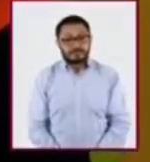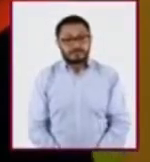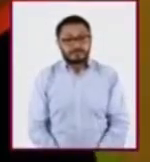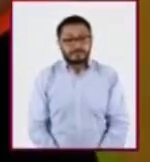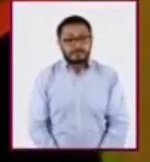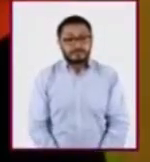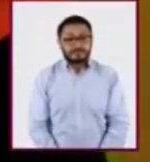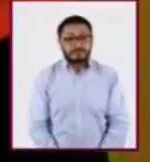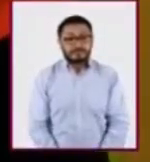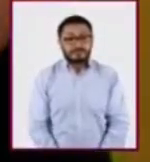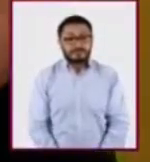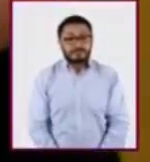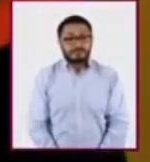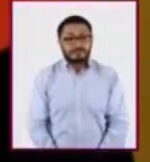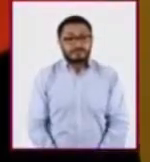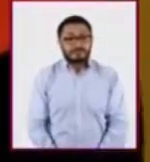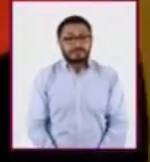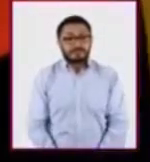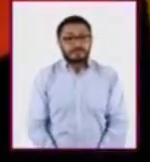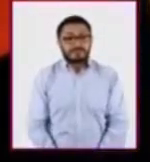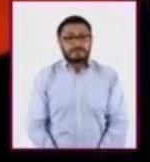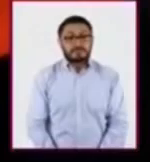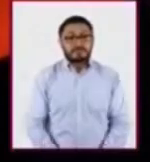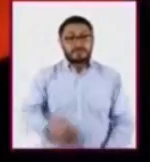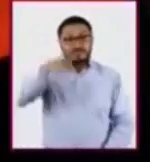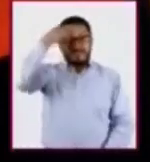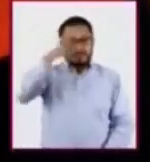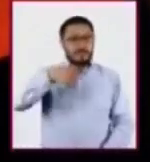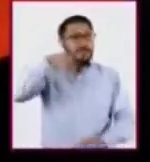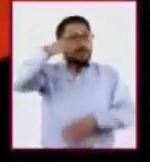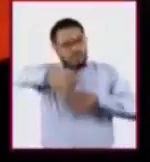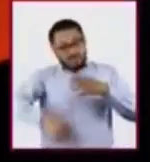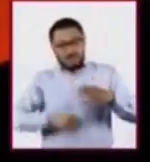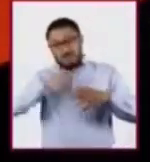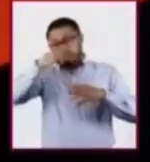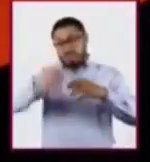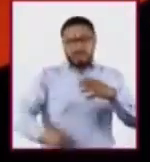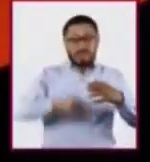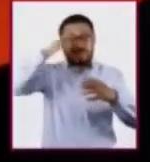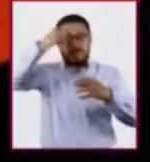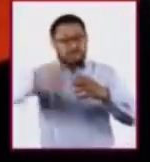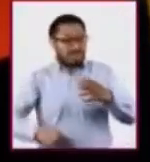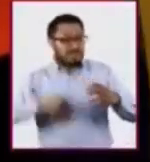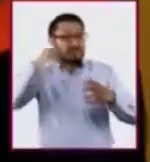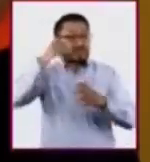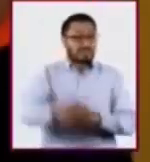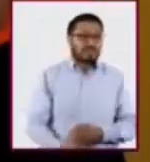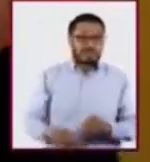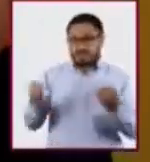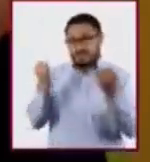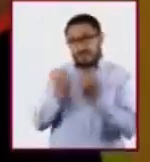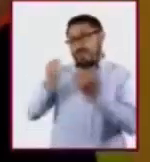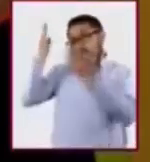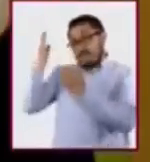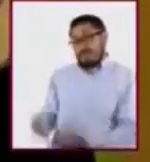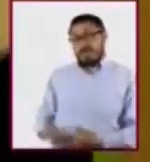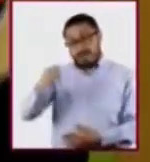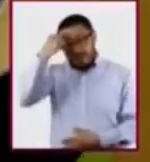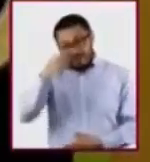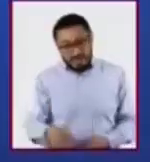y cruces para que vaya fijándose el bastón a nuestra